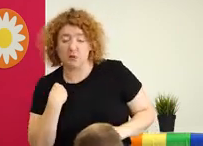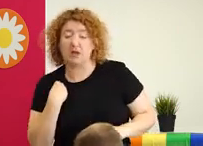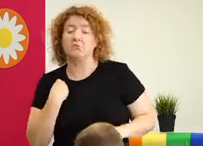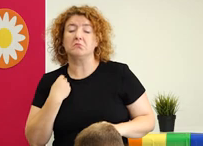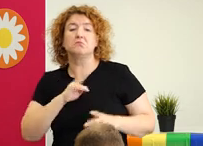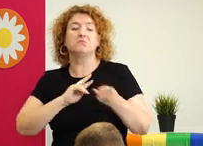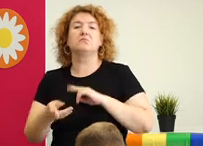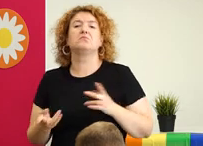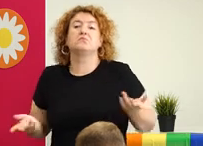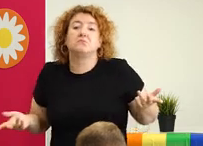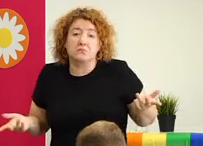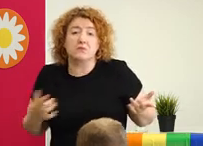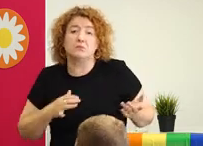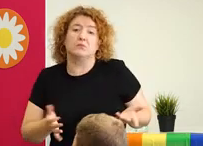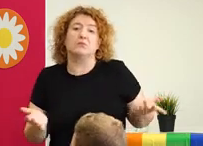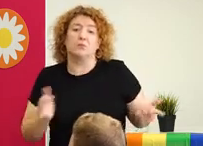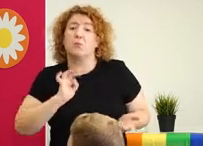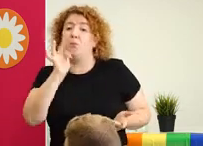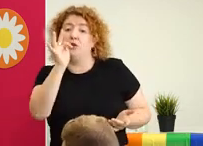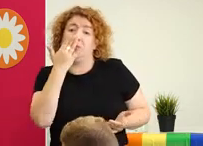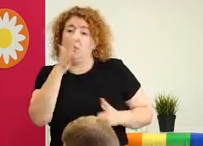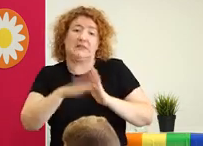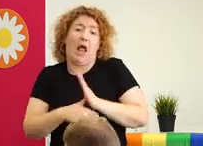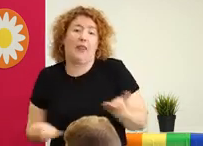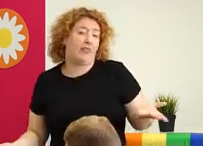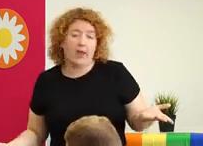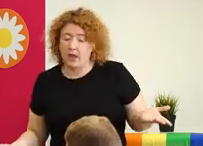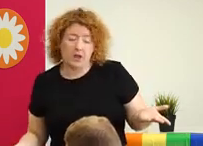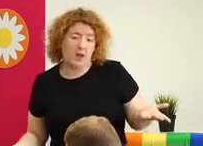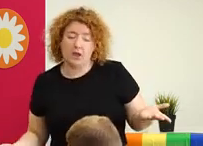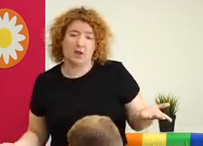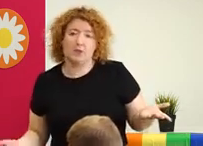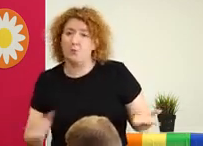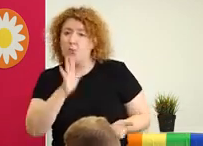eso le hubiéramos cerrado las puertas a la ultraderecha.